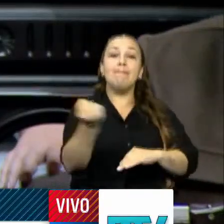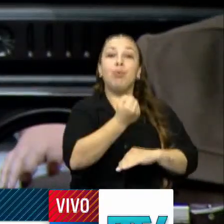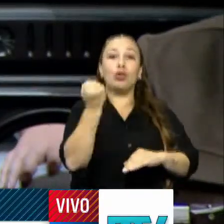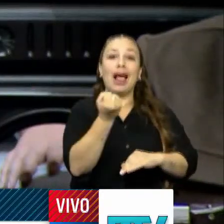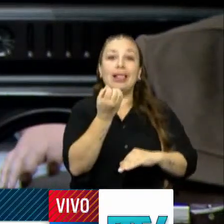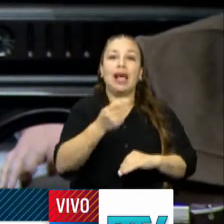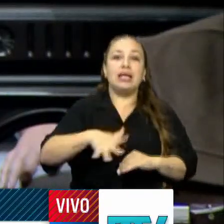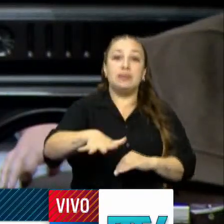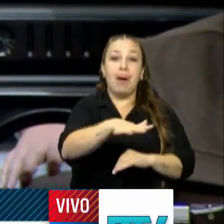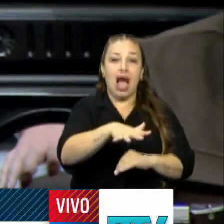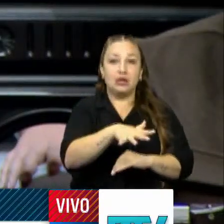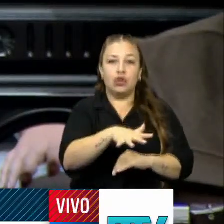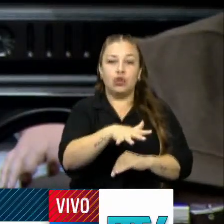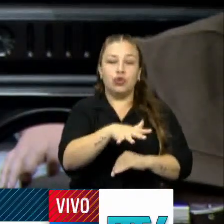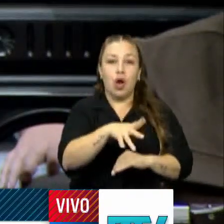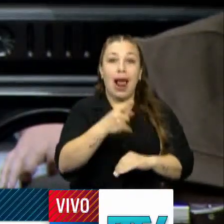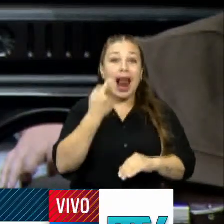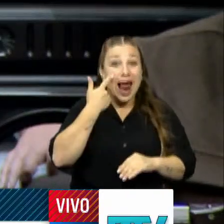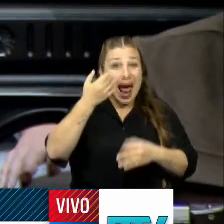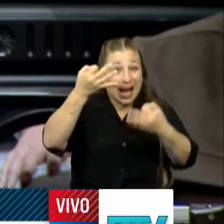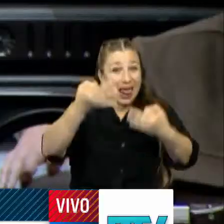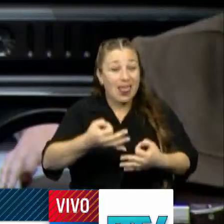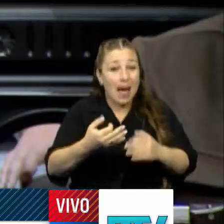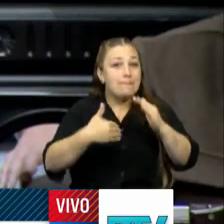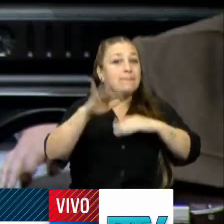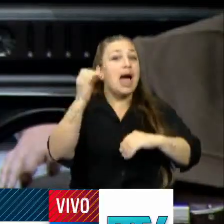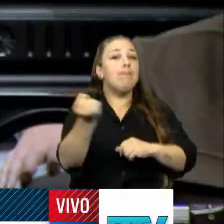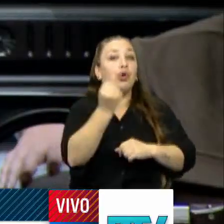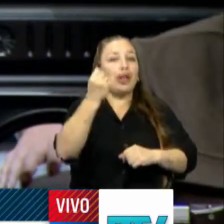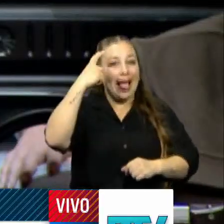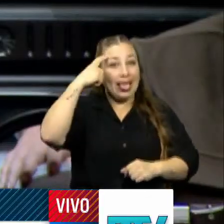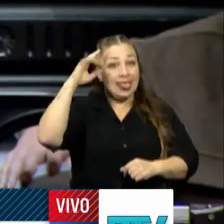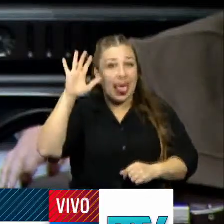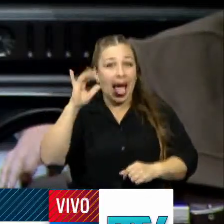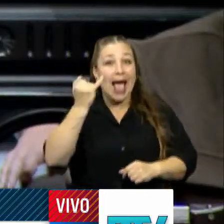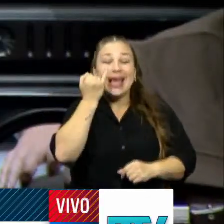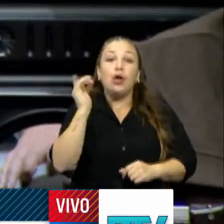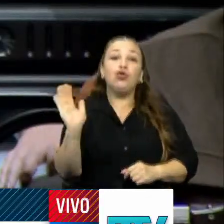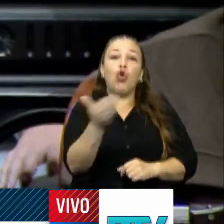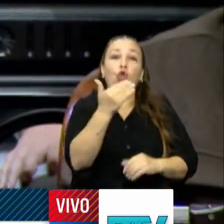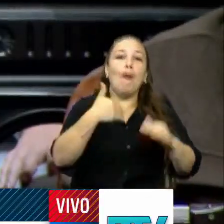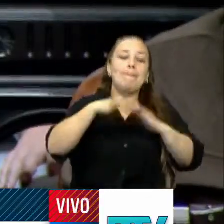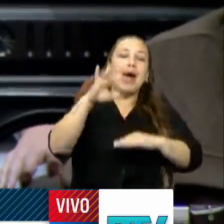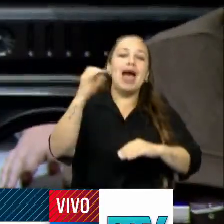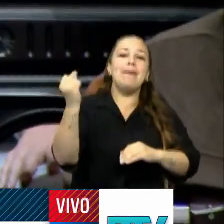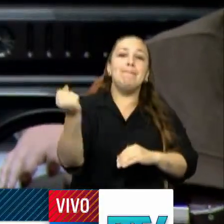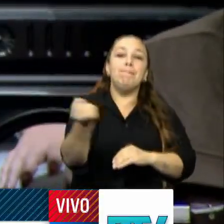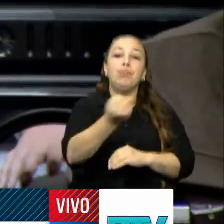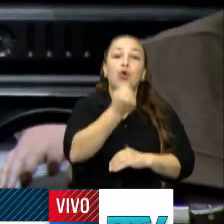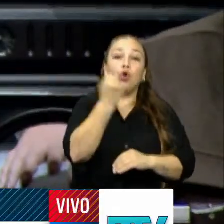espacio, la realidad es más importante que la idea y el todo es más importante que las partes.